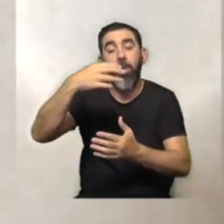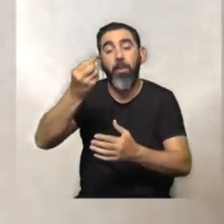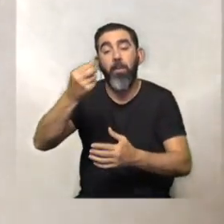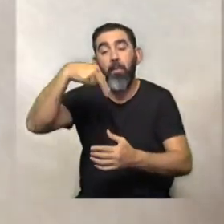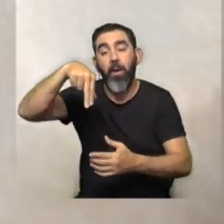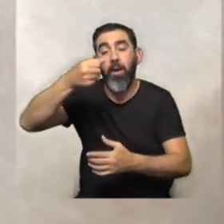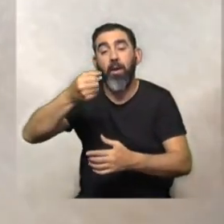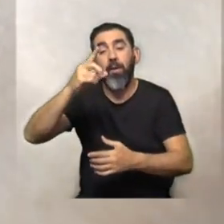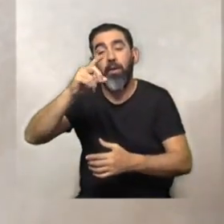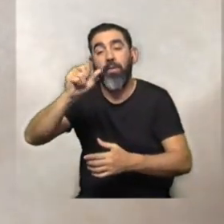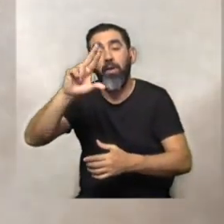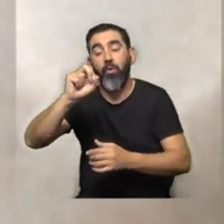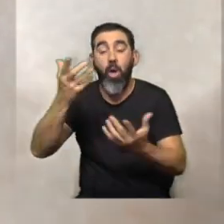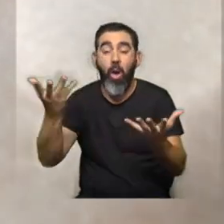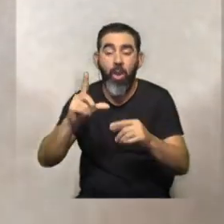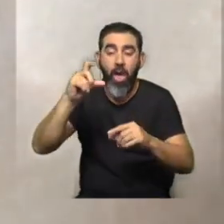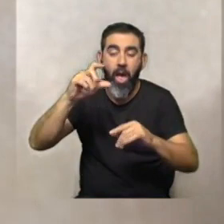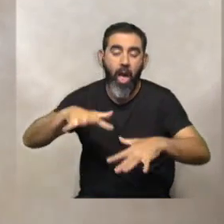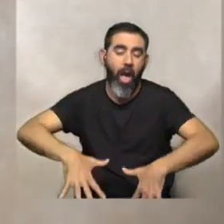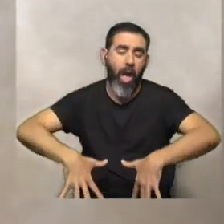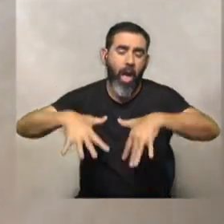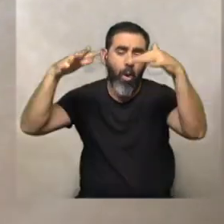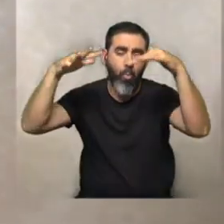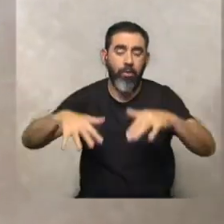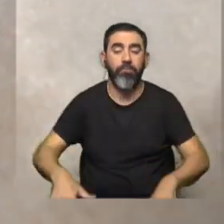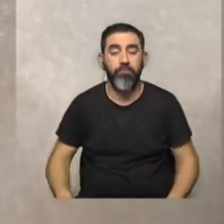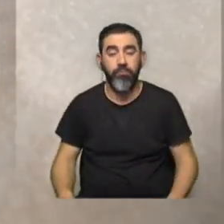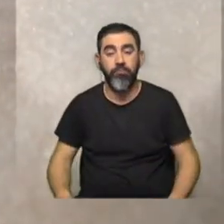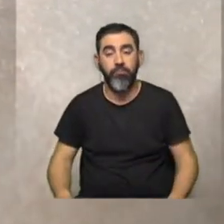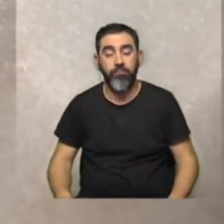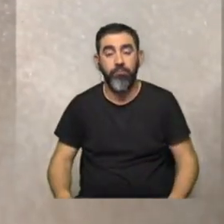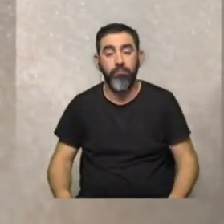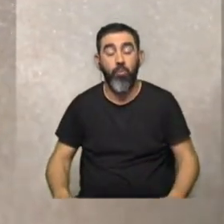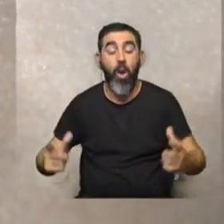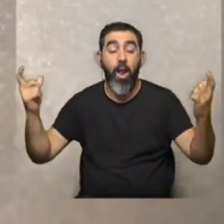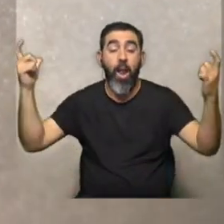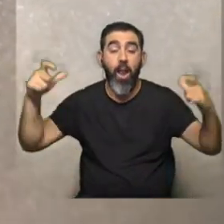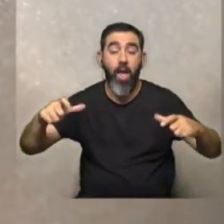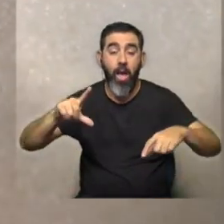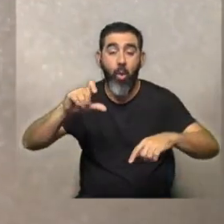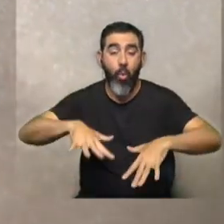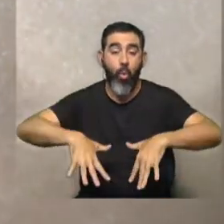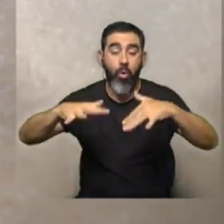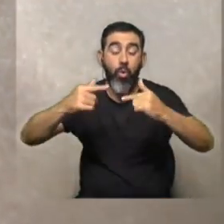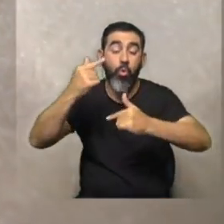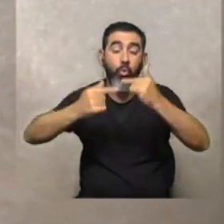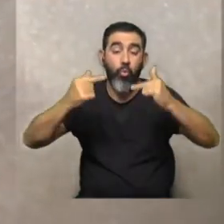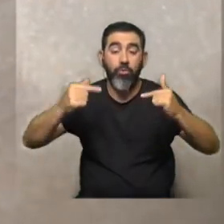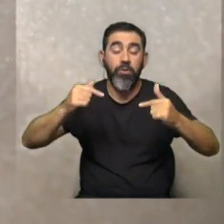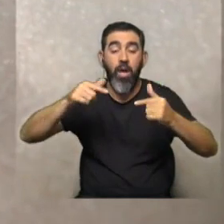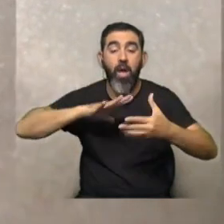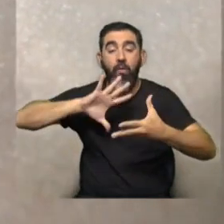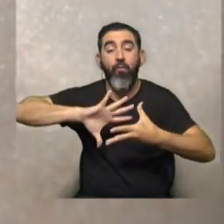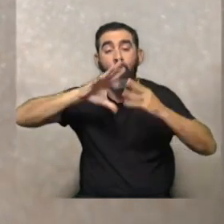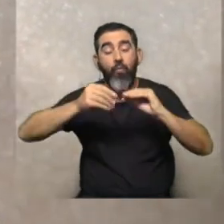se encuentra bajo agua porque fue inundado por el lago de la represa. Son piezas que en general tienen